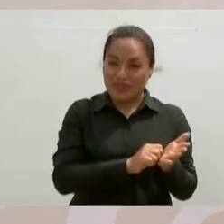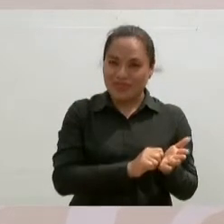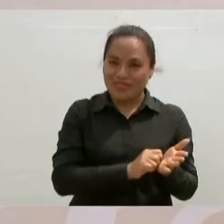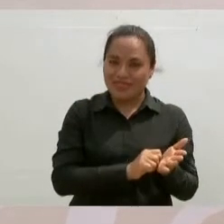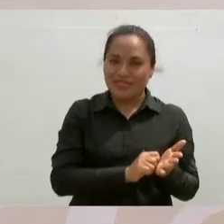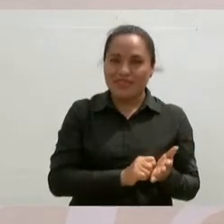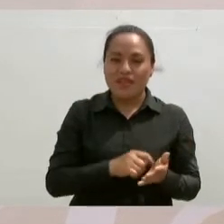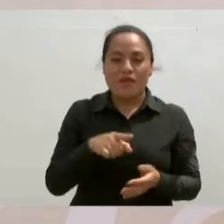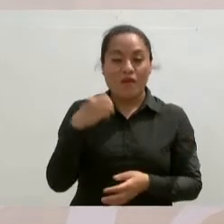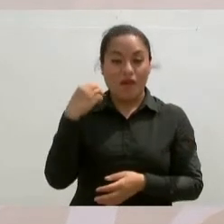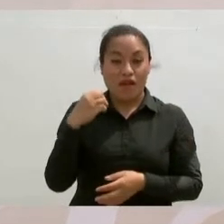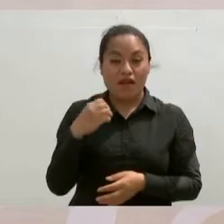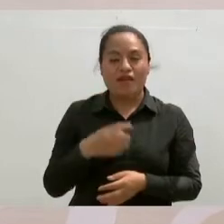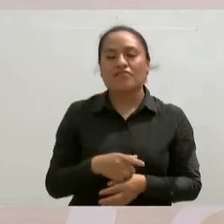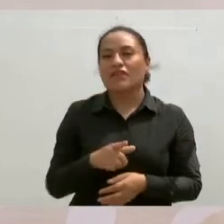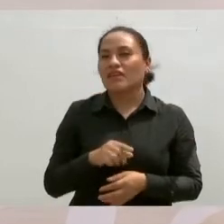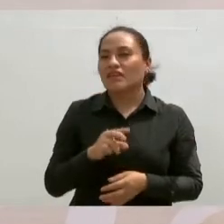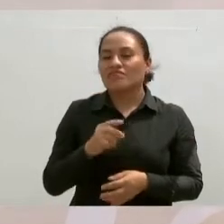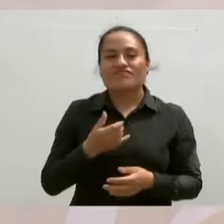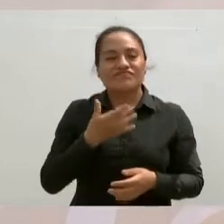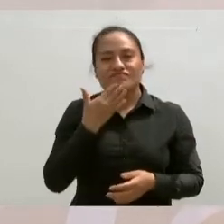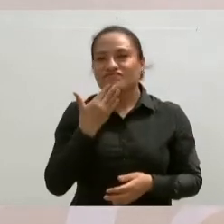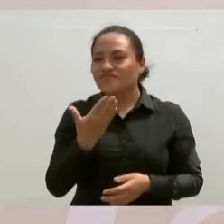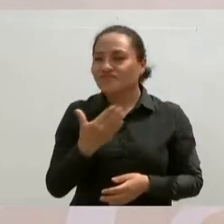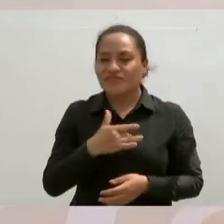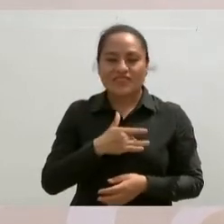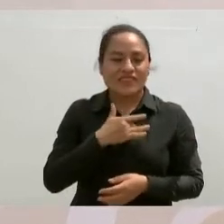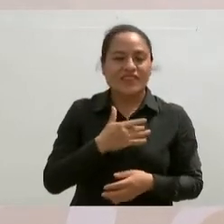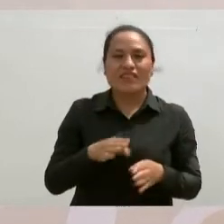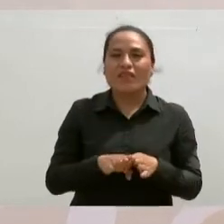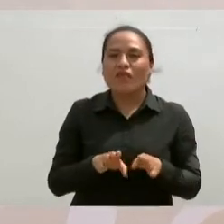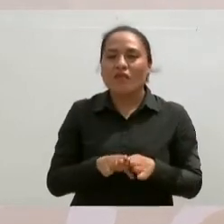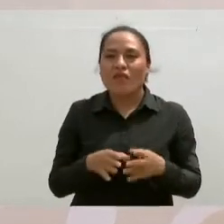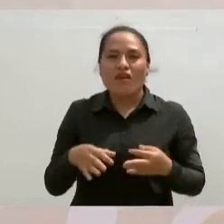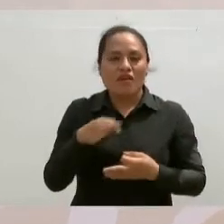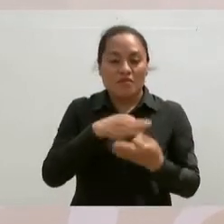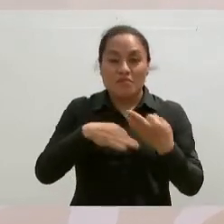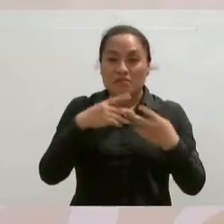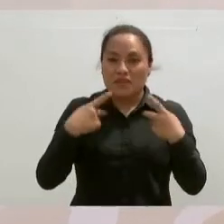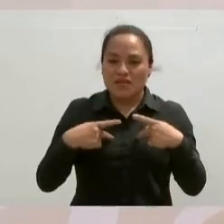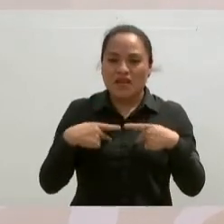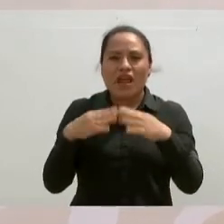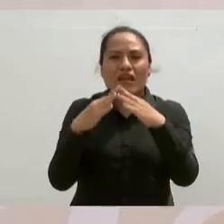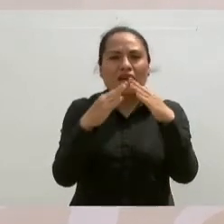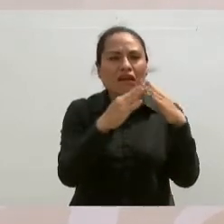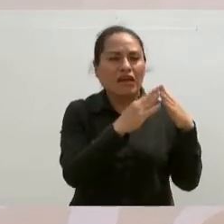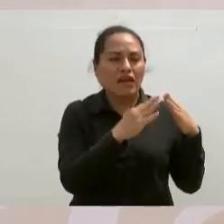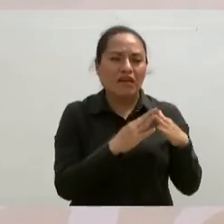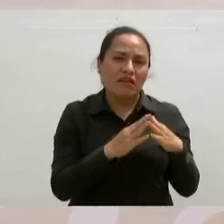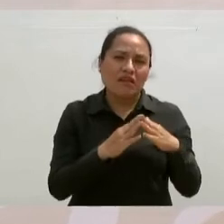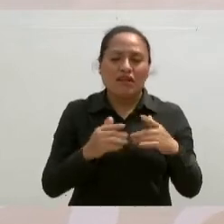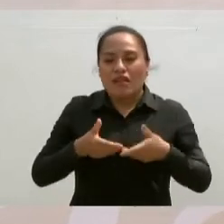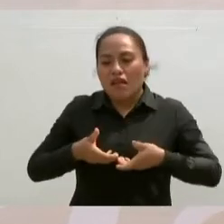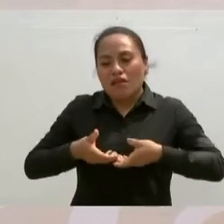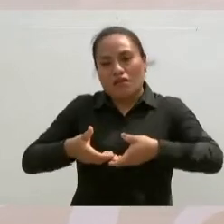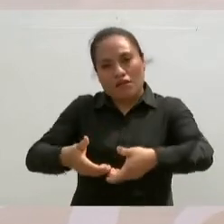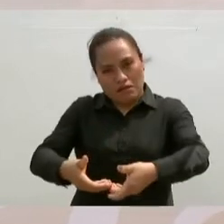muy incómodo el que está la gente en sus casas, en la calle,